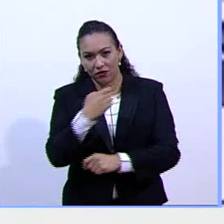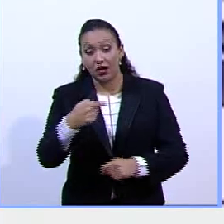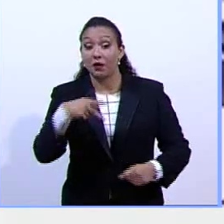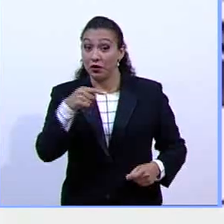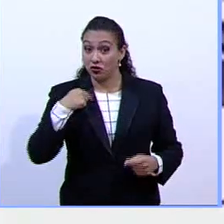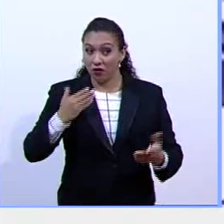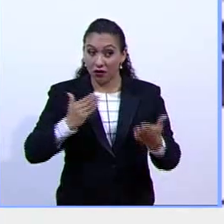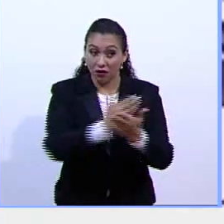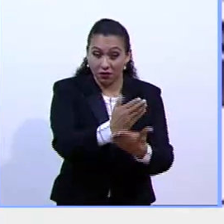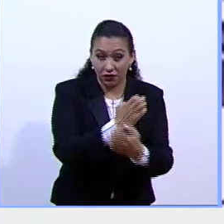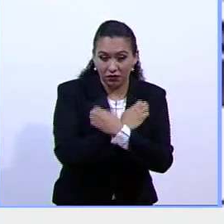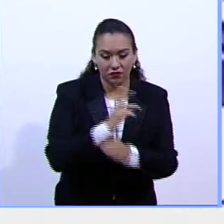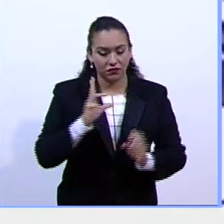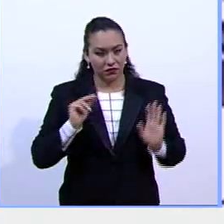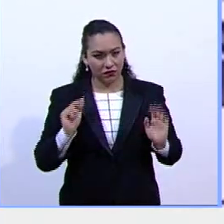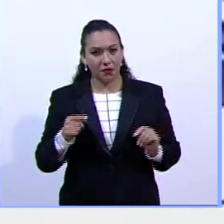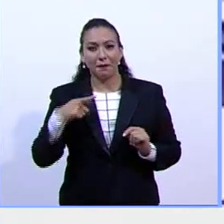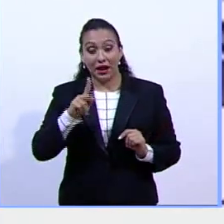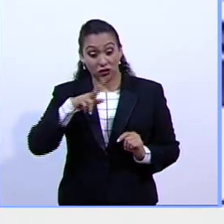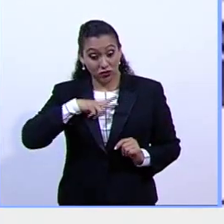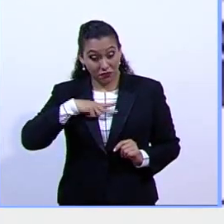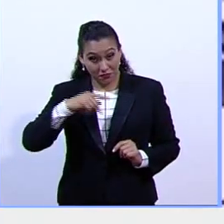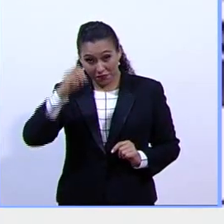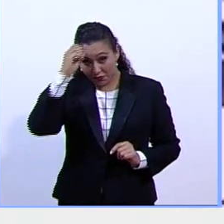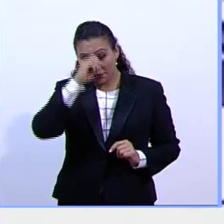aquí, yo creo que